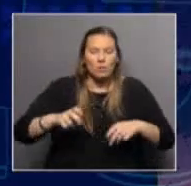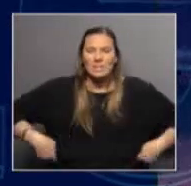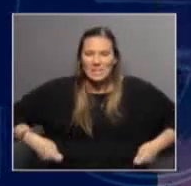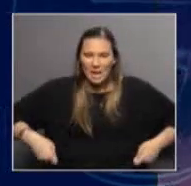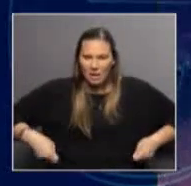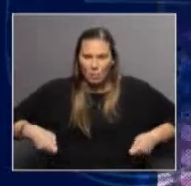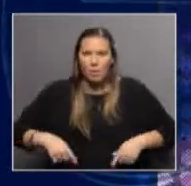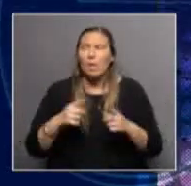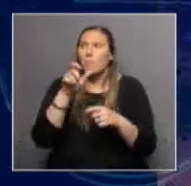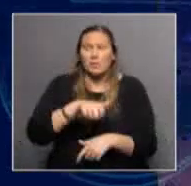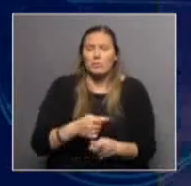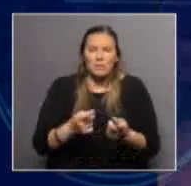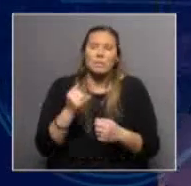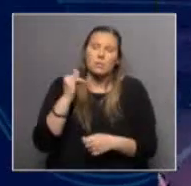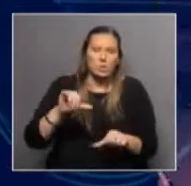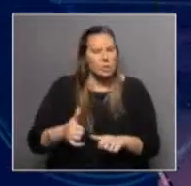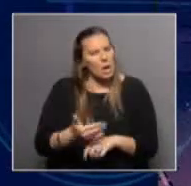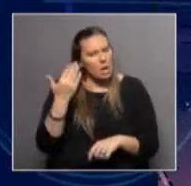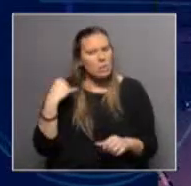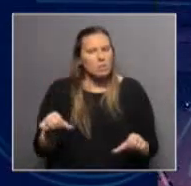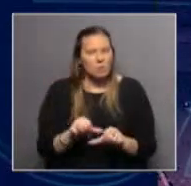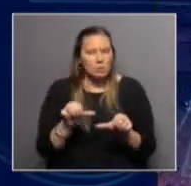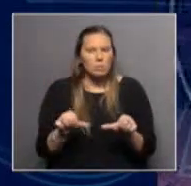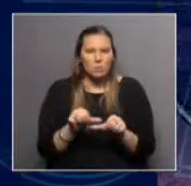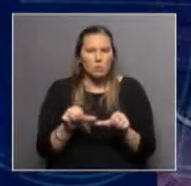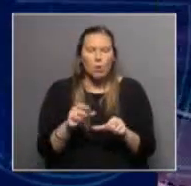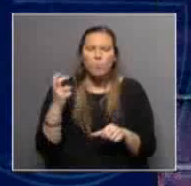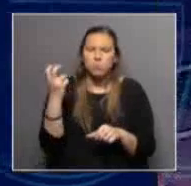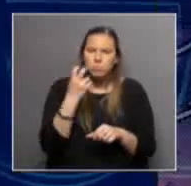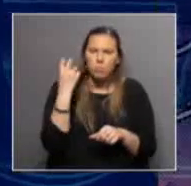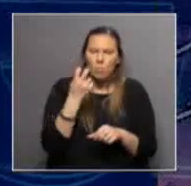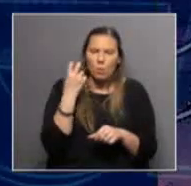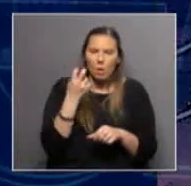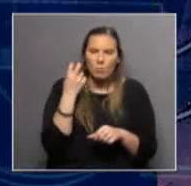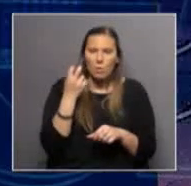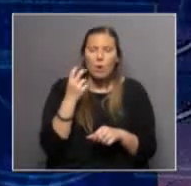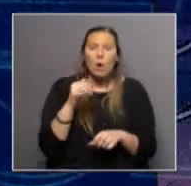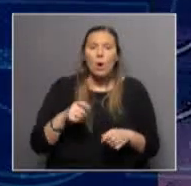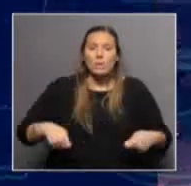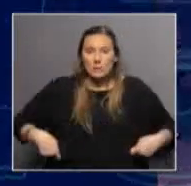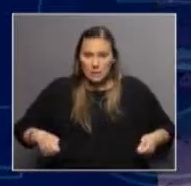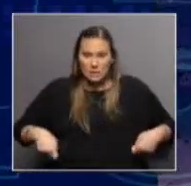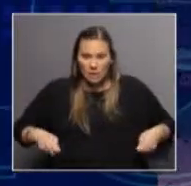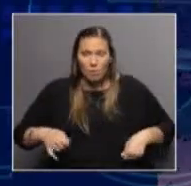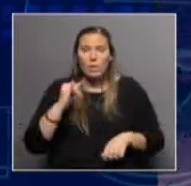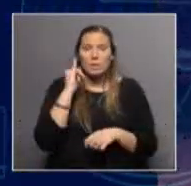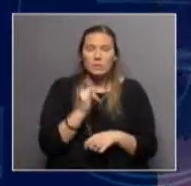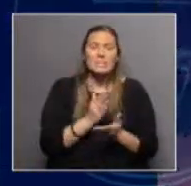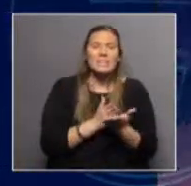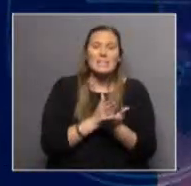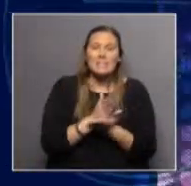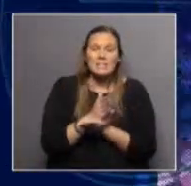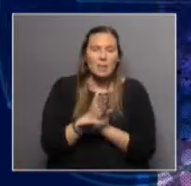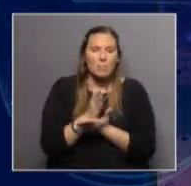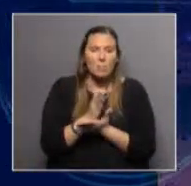a quien lo precise en la zona. Eso ya lo hemos hecho, hemos buscado, hemos conseguido silla de ruedas. Siempre estamos